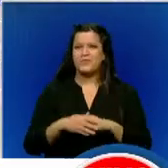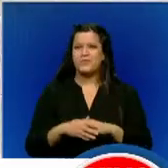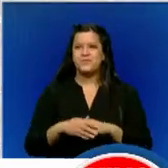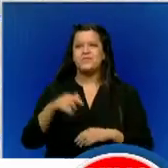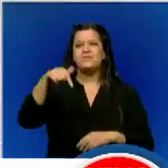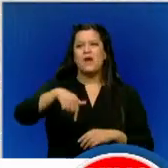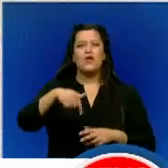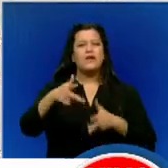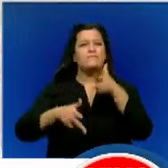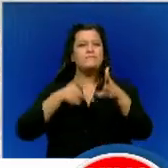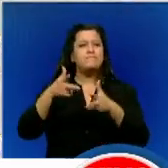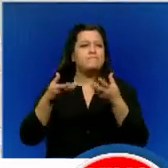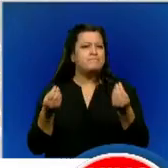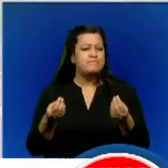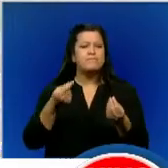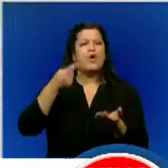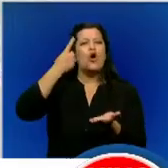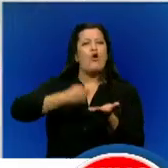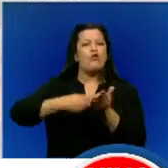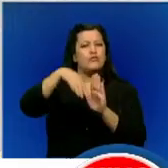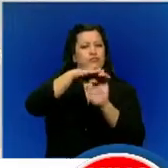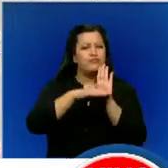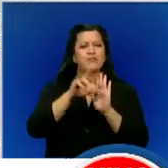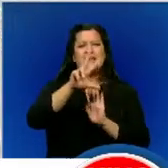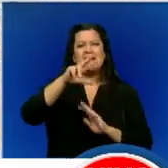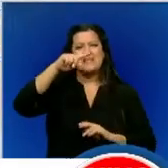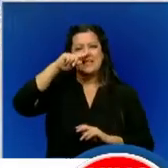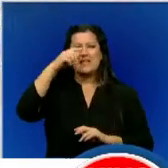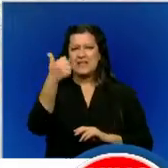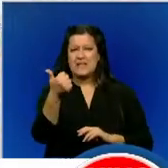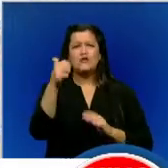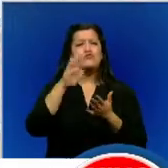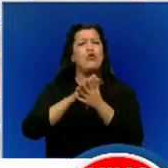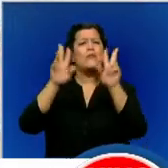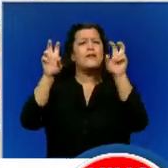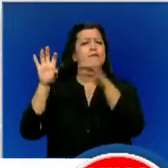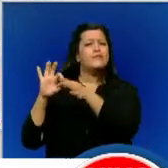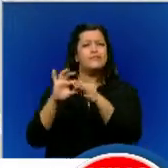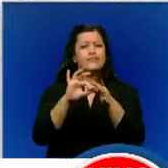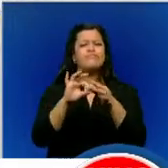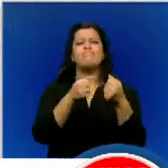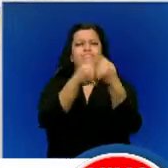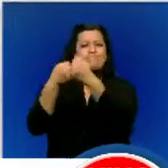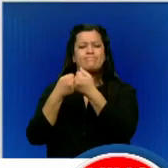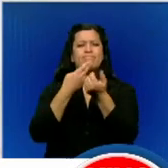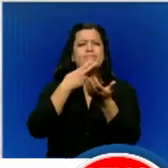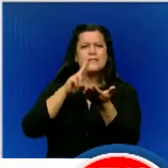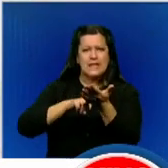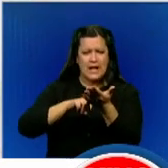tratando el orden del día 376 que tiene que ver con el consenso fiscal